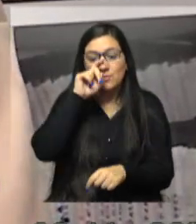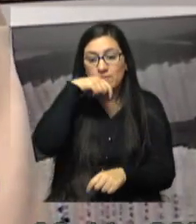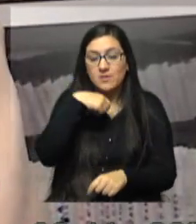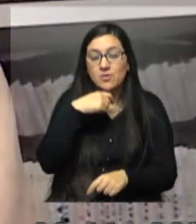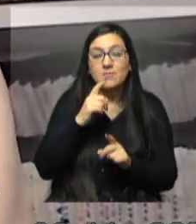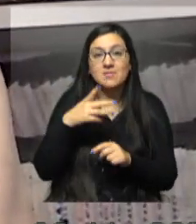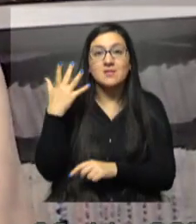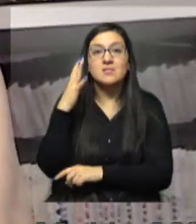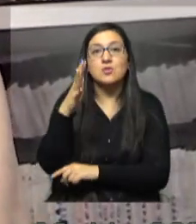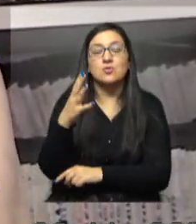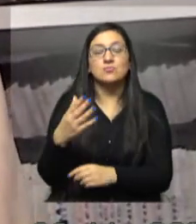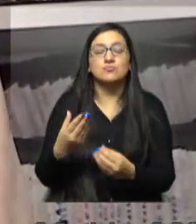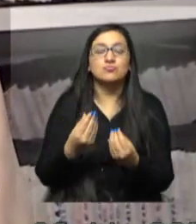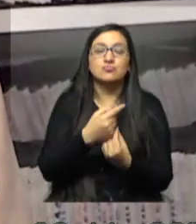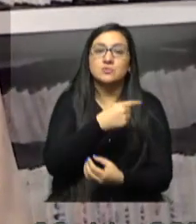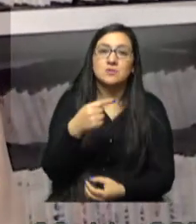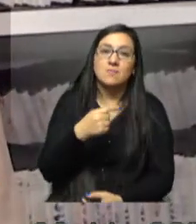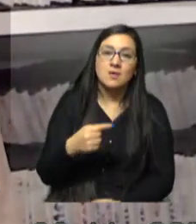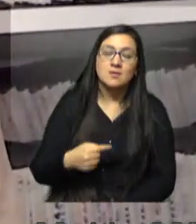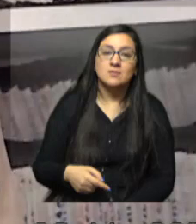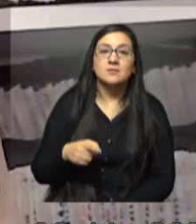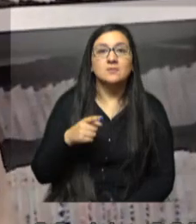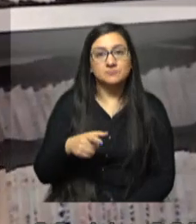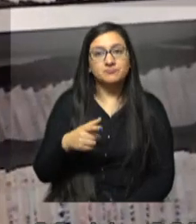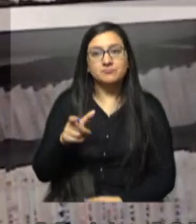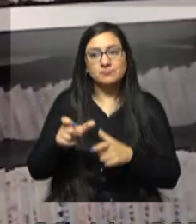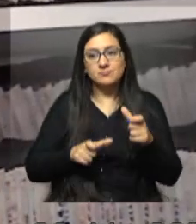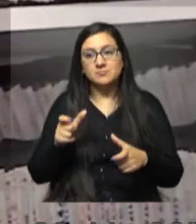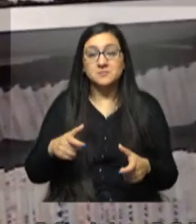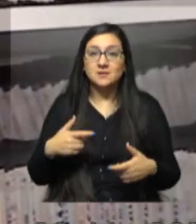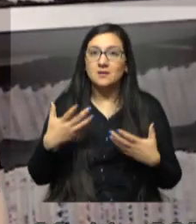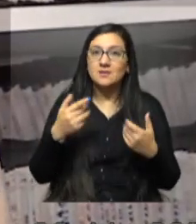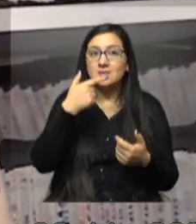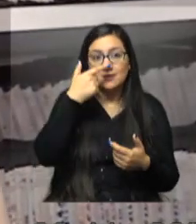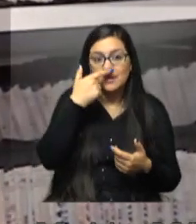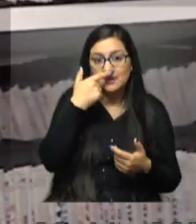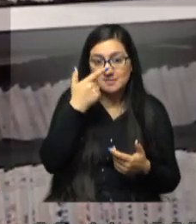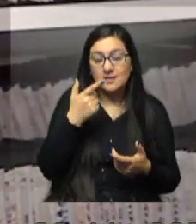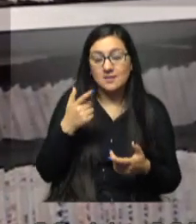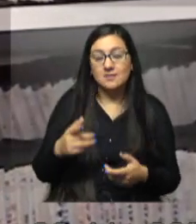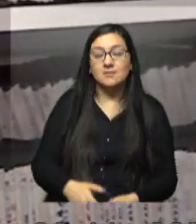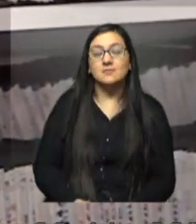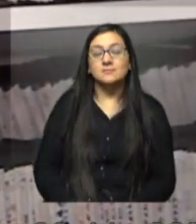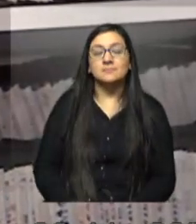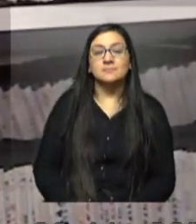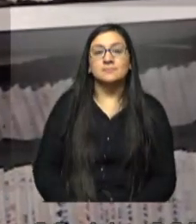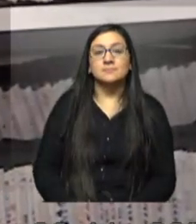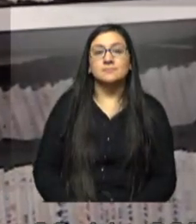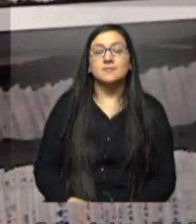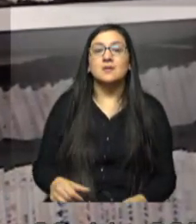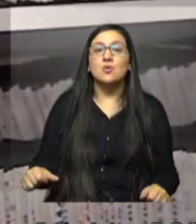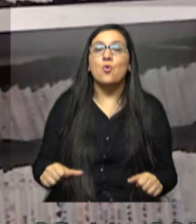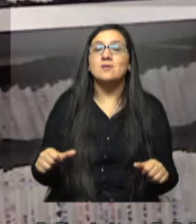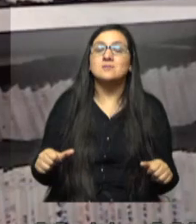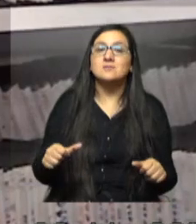muchas semanas. Y eso creo que habla de una avidez del público por acercarse a la obra nacional, y que lo hace tal